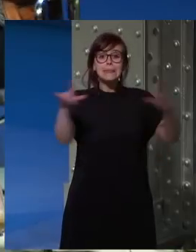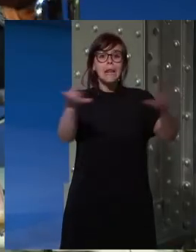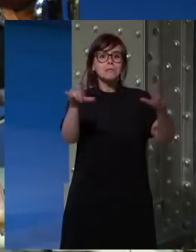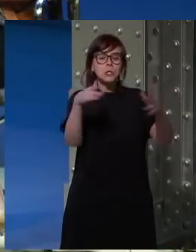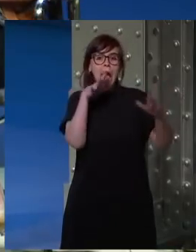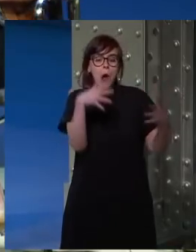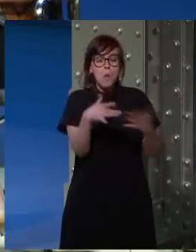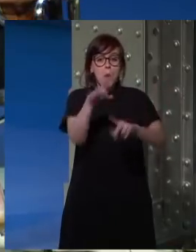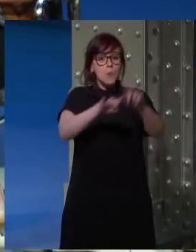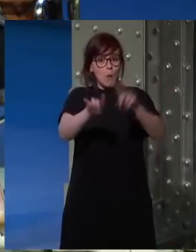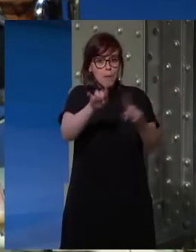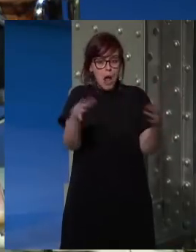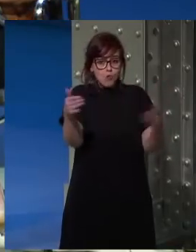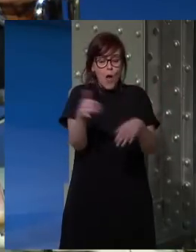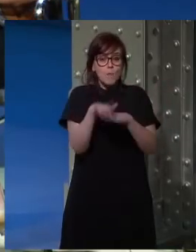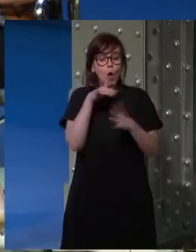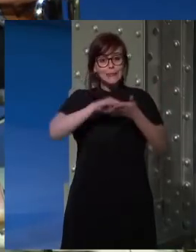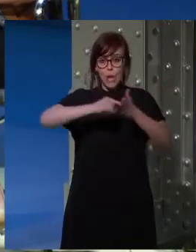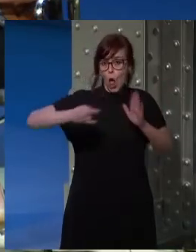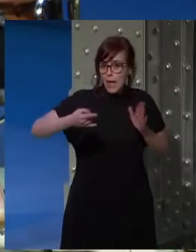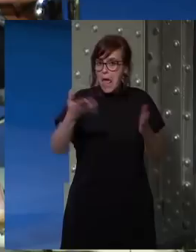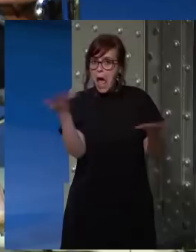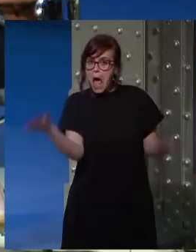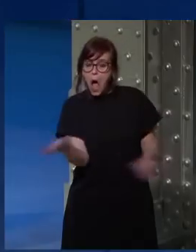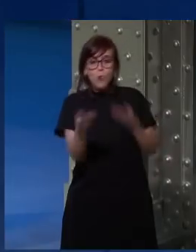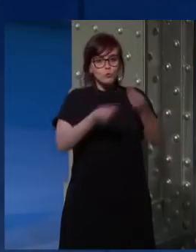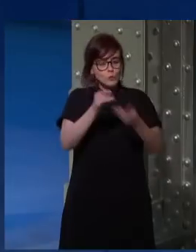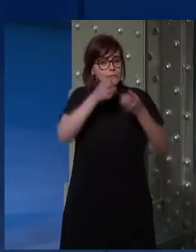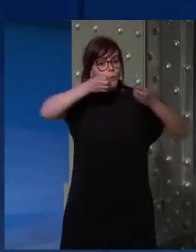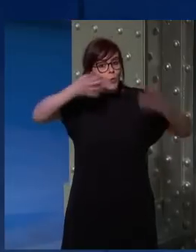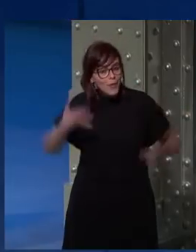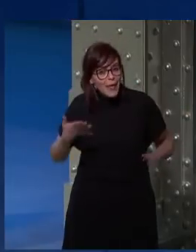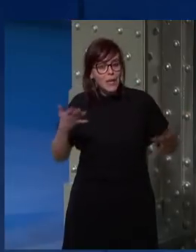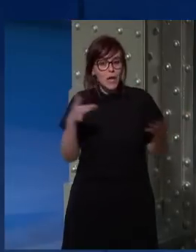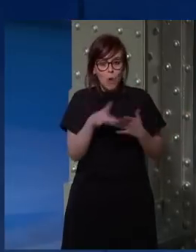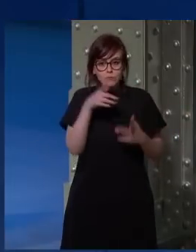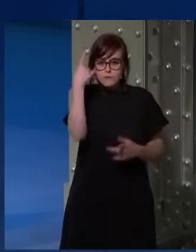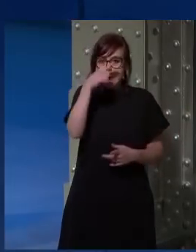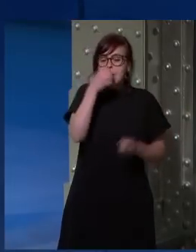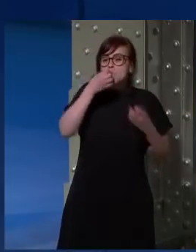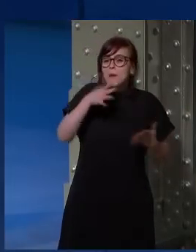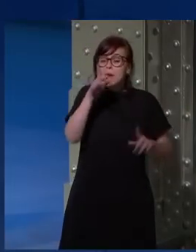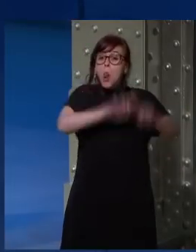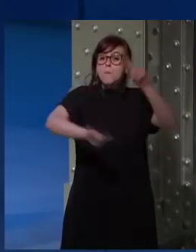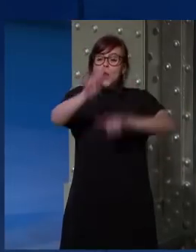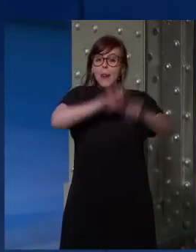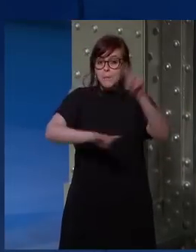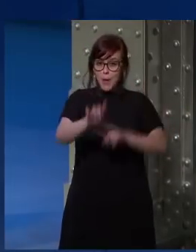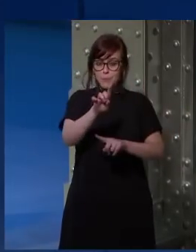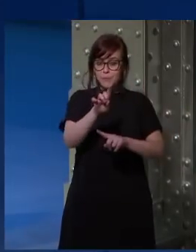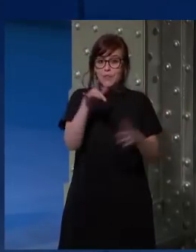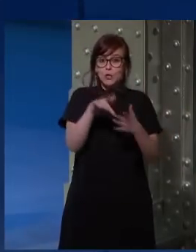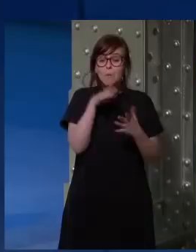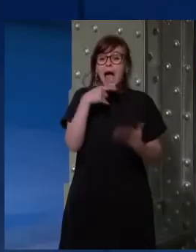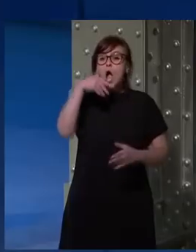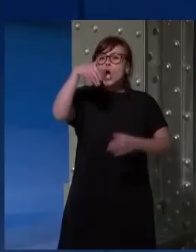mayor problema, que se aplique utilizando las tecnologías, etc. O sea, que está muy bien que se avance en eso. Lo tremendo es porque se están poniendo